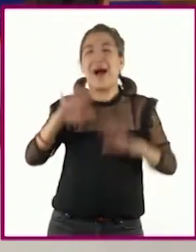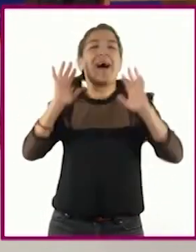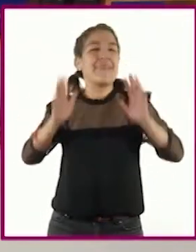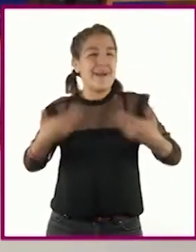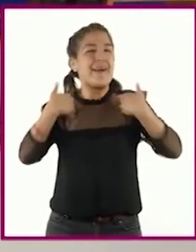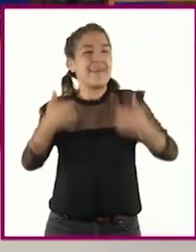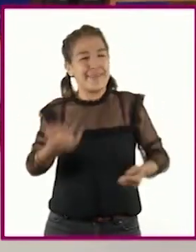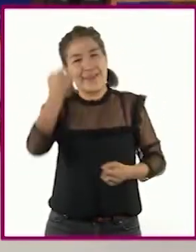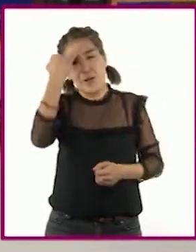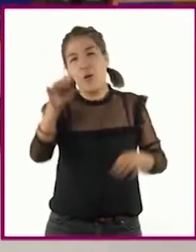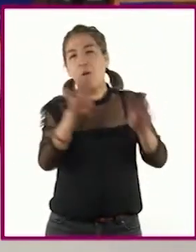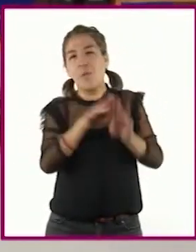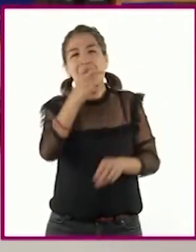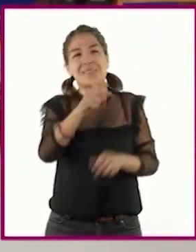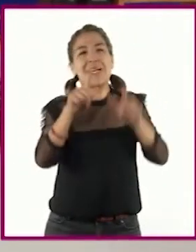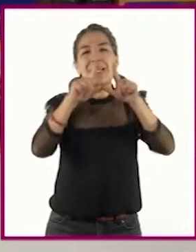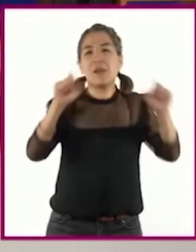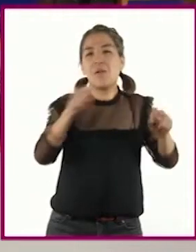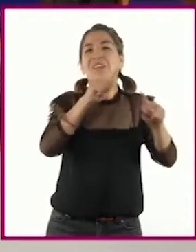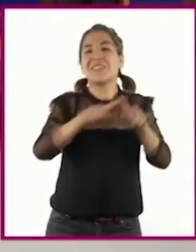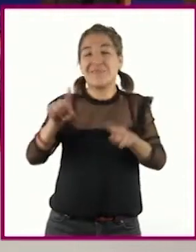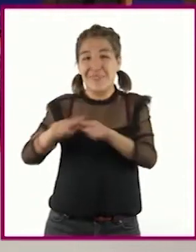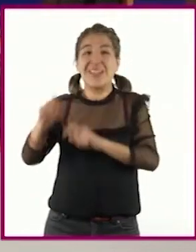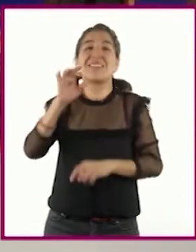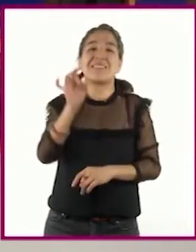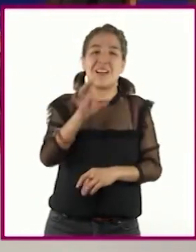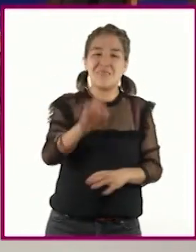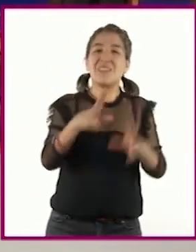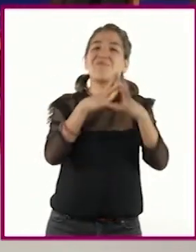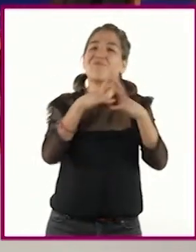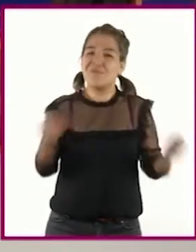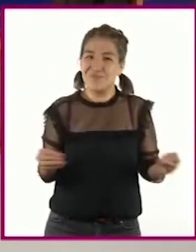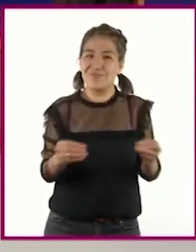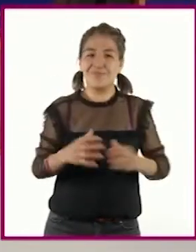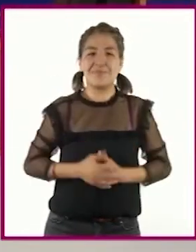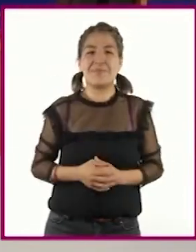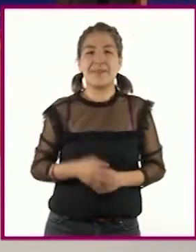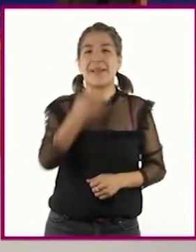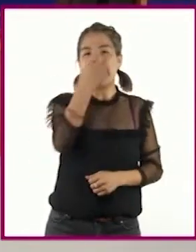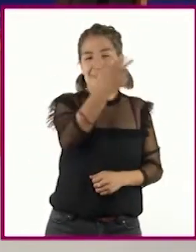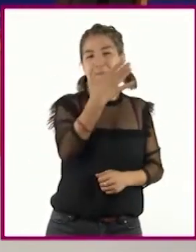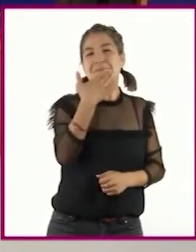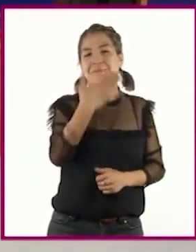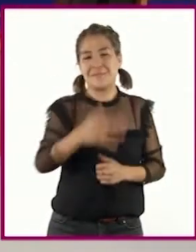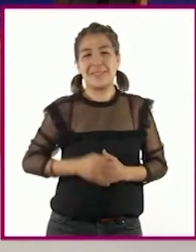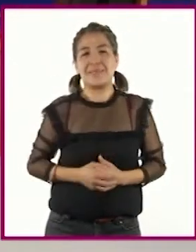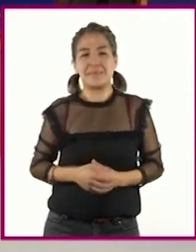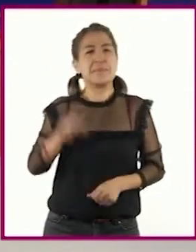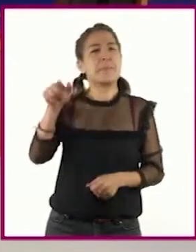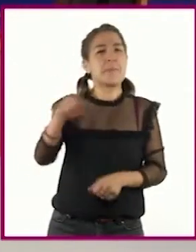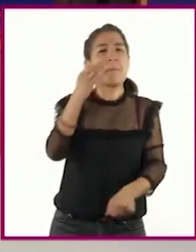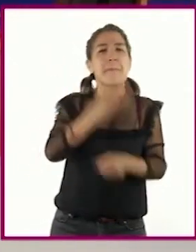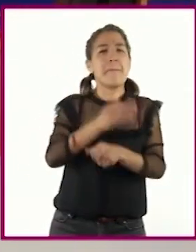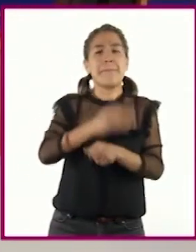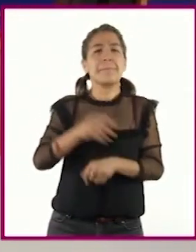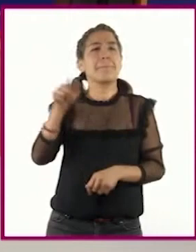qué se considera que muchas lenguas están en peligro de desaparecer. Exacto. Aquí Miguel dejó pasar